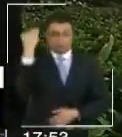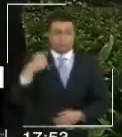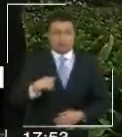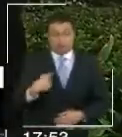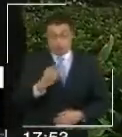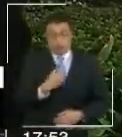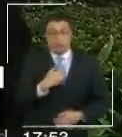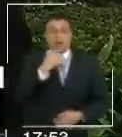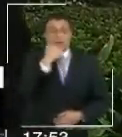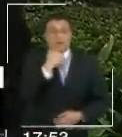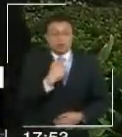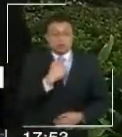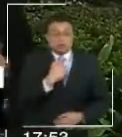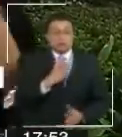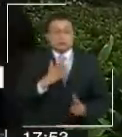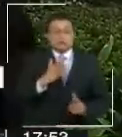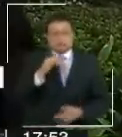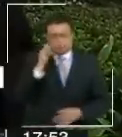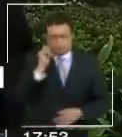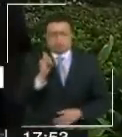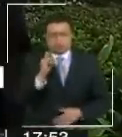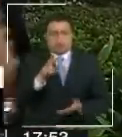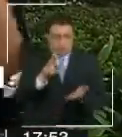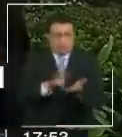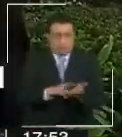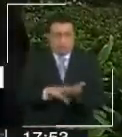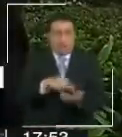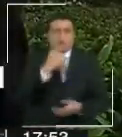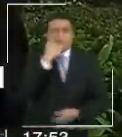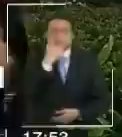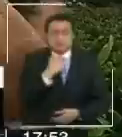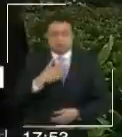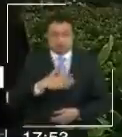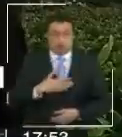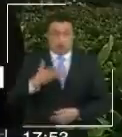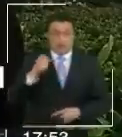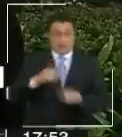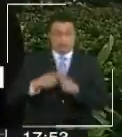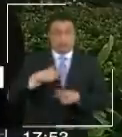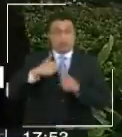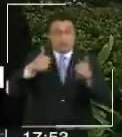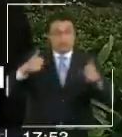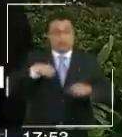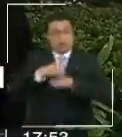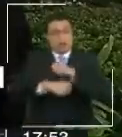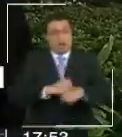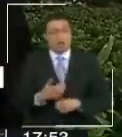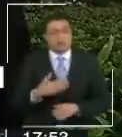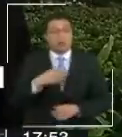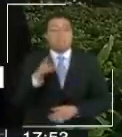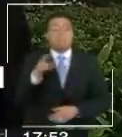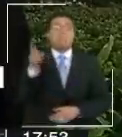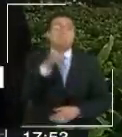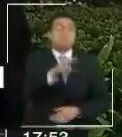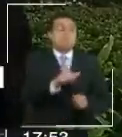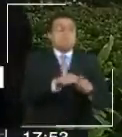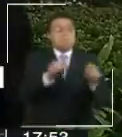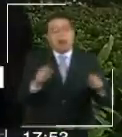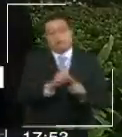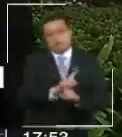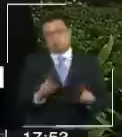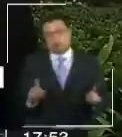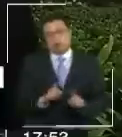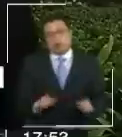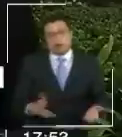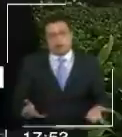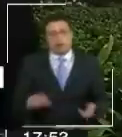un error, y lo cometimos, y hablo en primera persona plural porque yo he sido dirigente durante muchos años, no cometamos otro. No empañemos